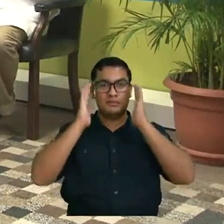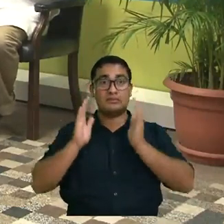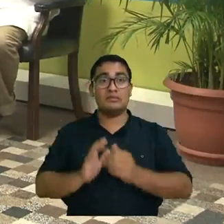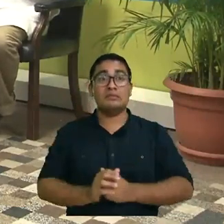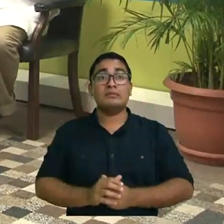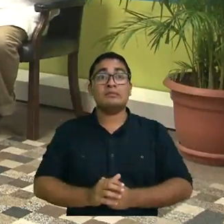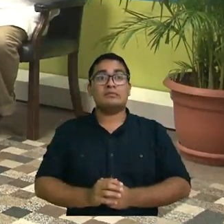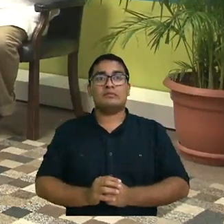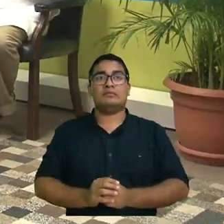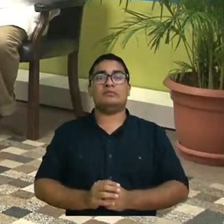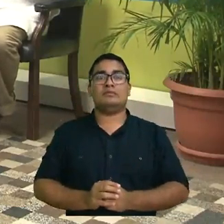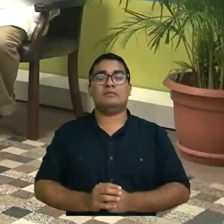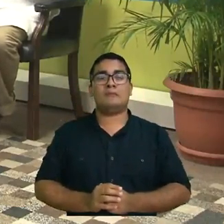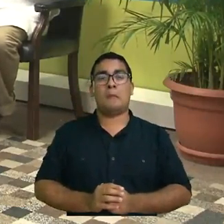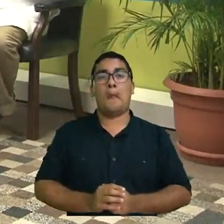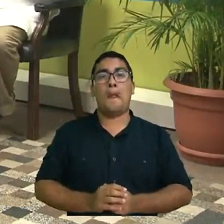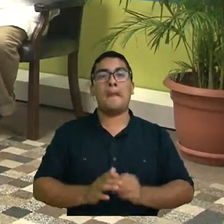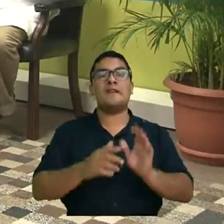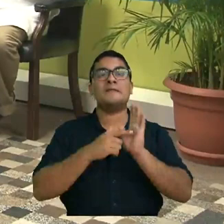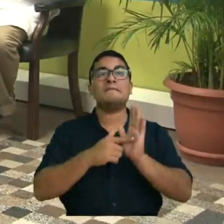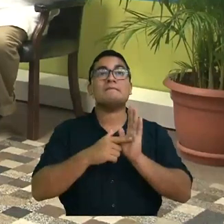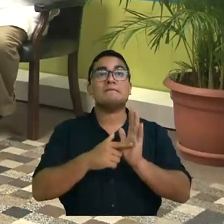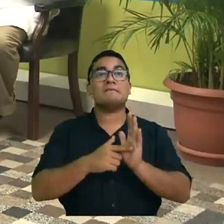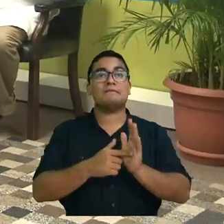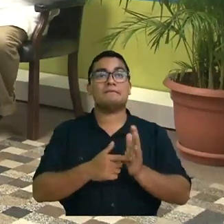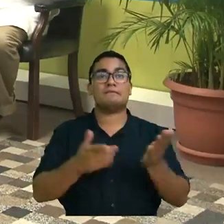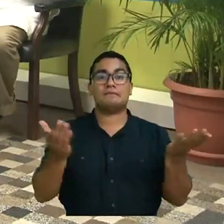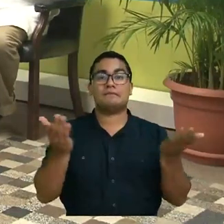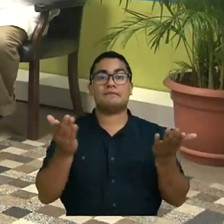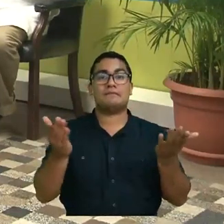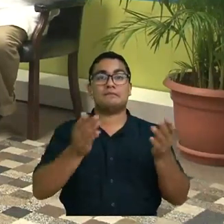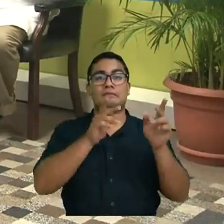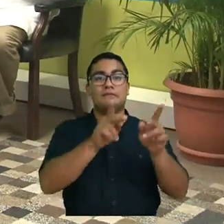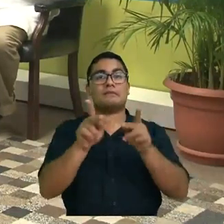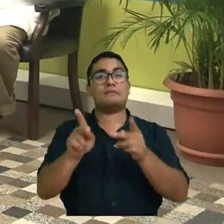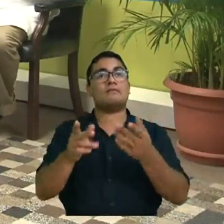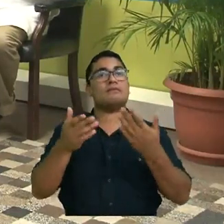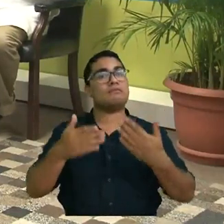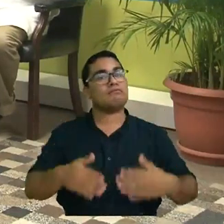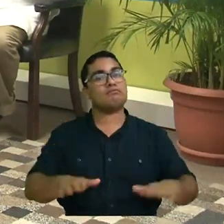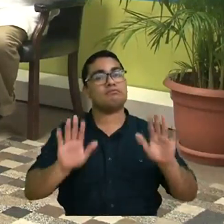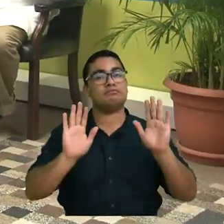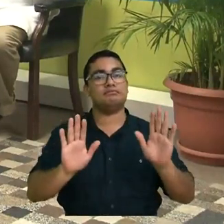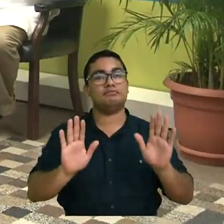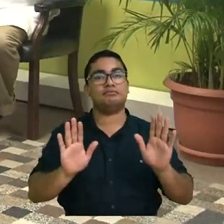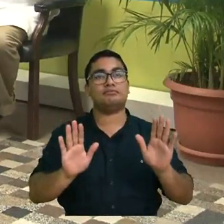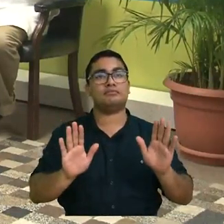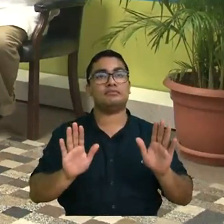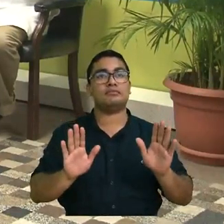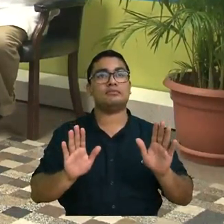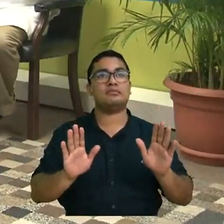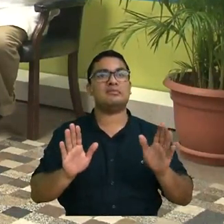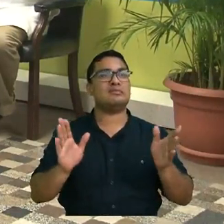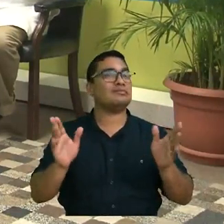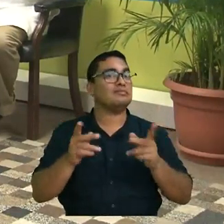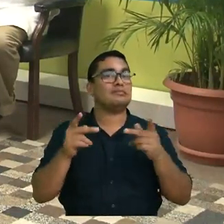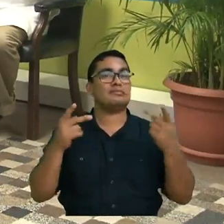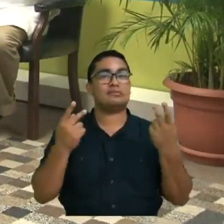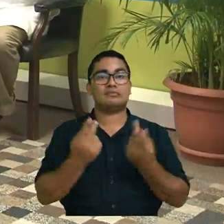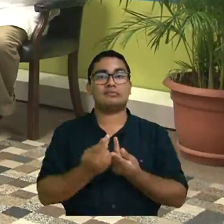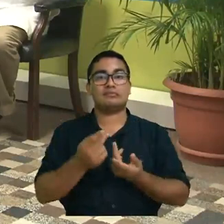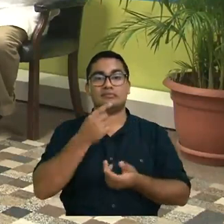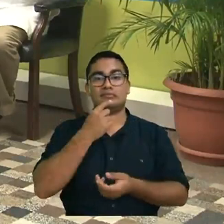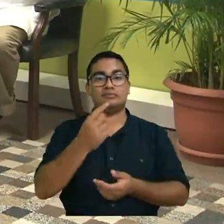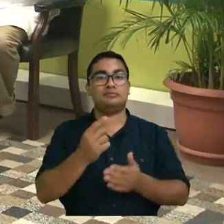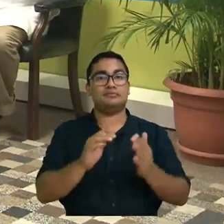Y decían, por ejemplo, uno de los artefactos que nosotros comúnmente utilizamos y que es del pueblo, como se dice, en el